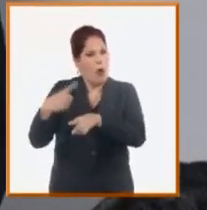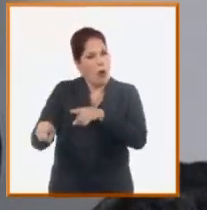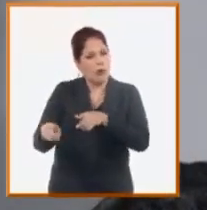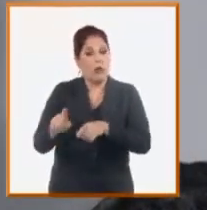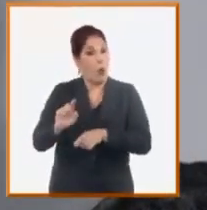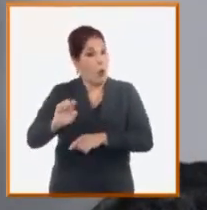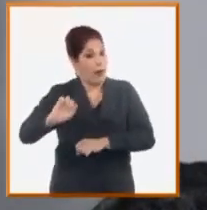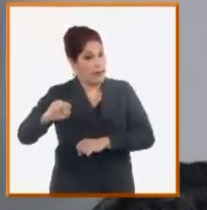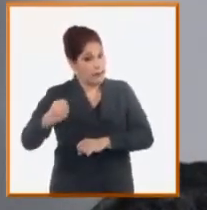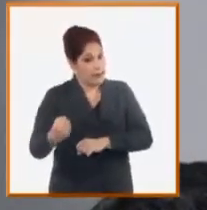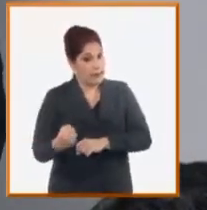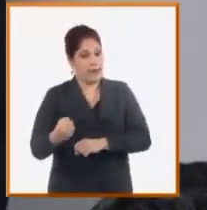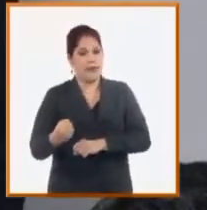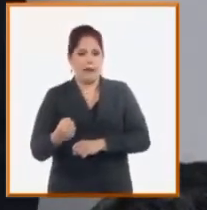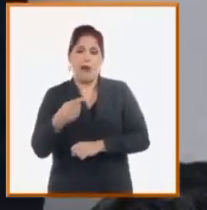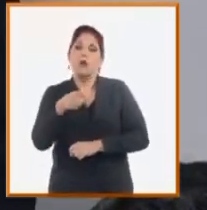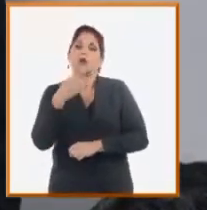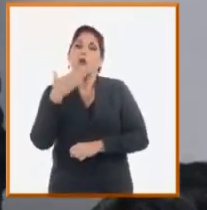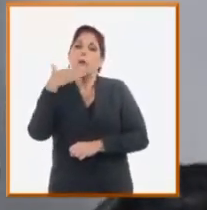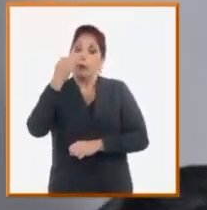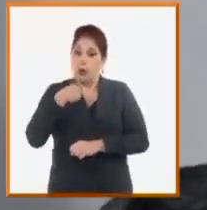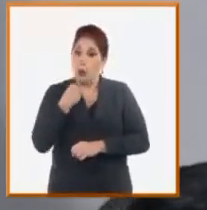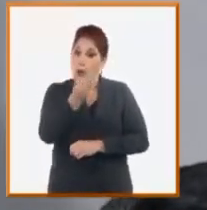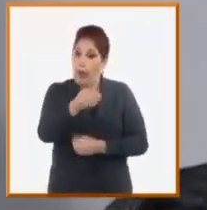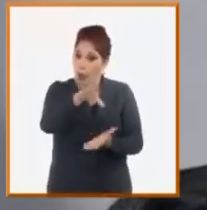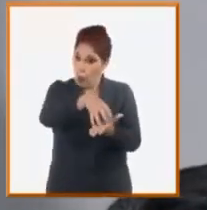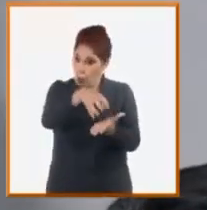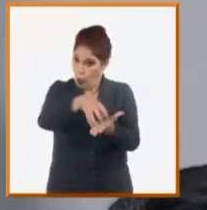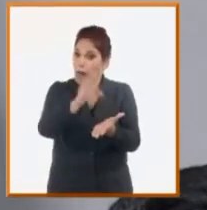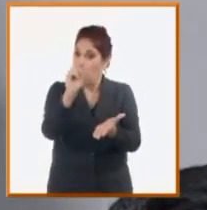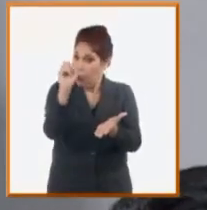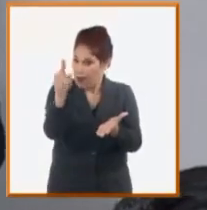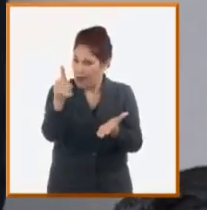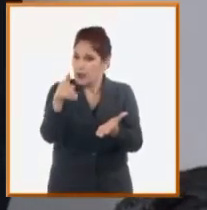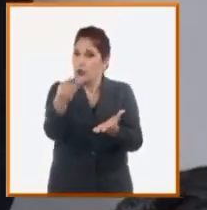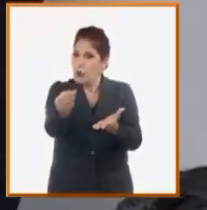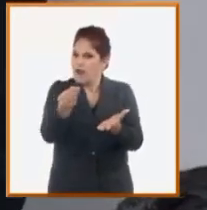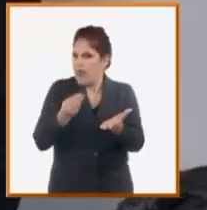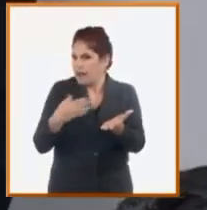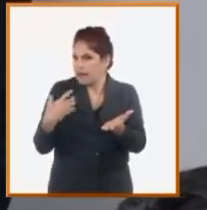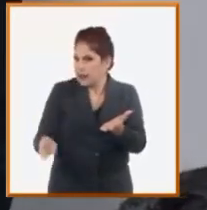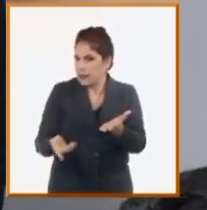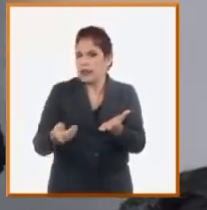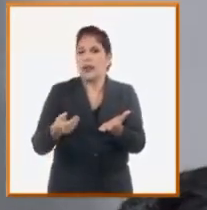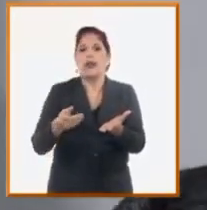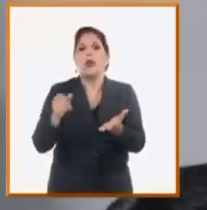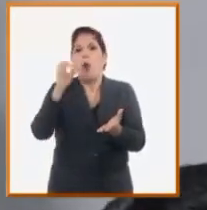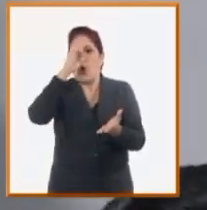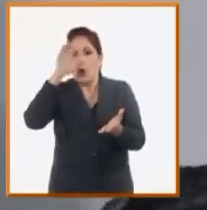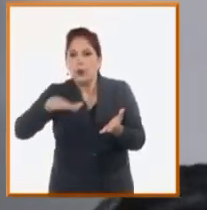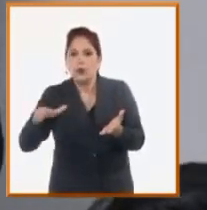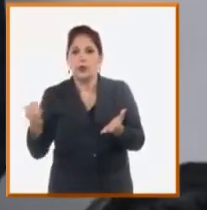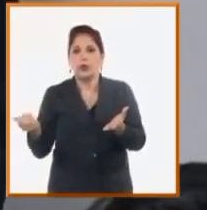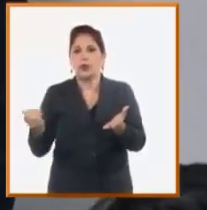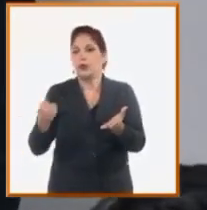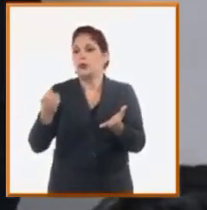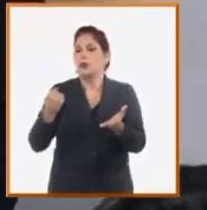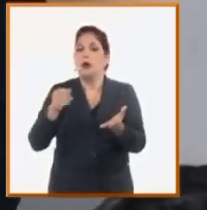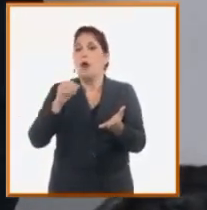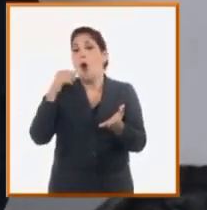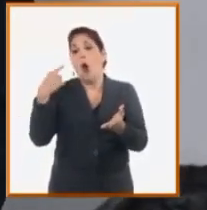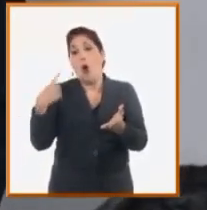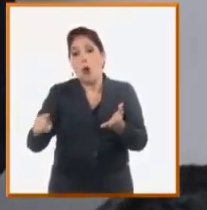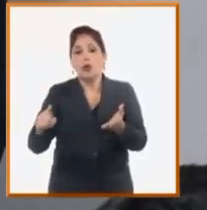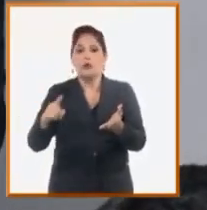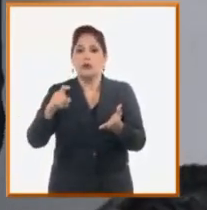exigir impactos sociales en el encadenamiento, es decir, que se enlacen con un SAF, con un círculo infantil, que puedan hacer determinados